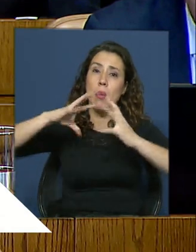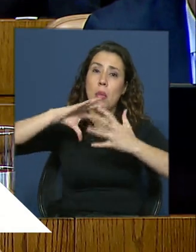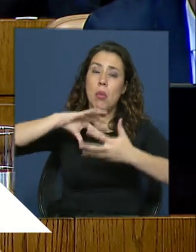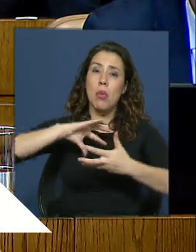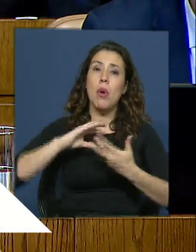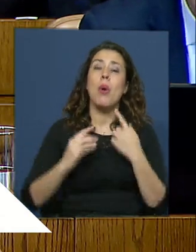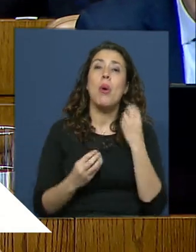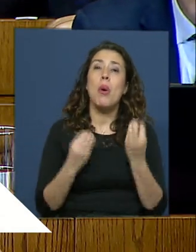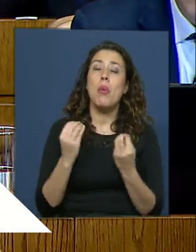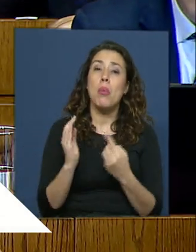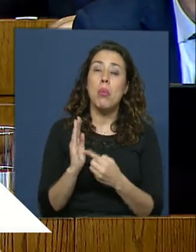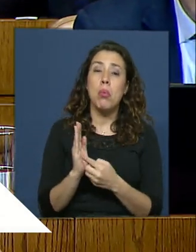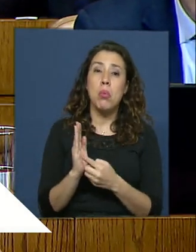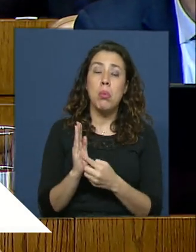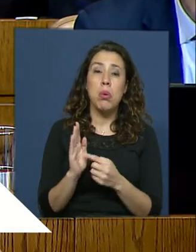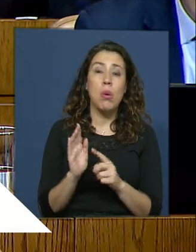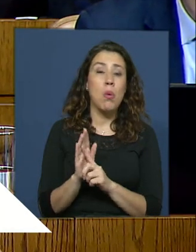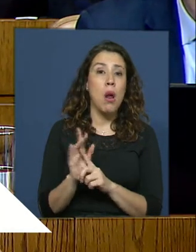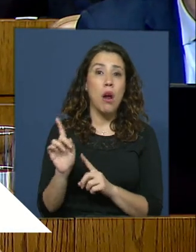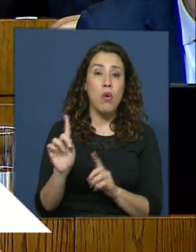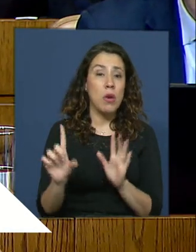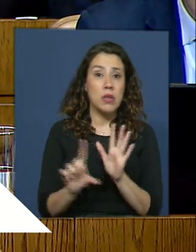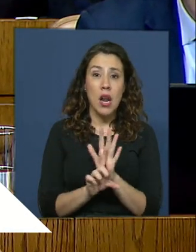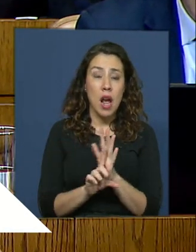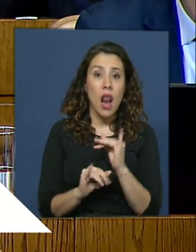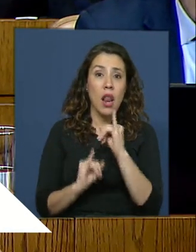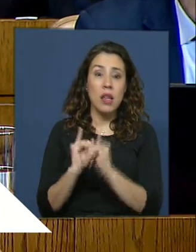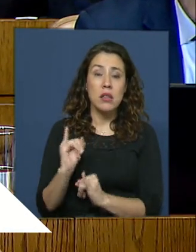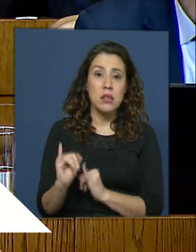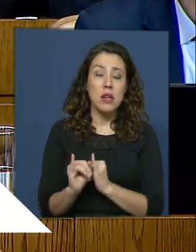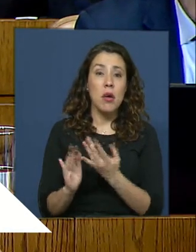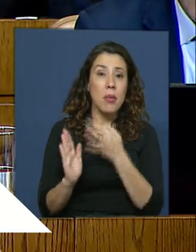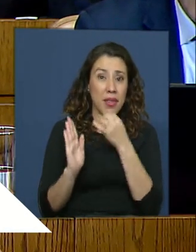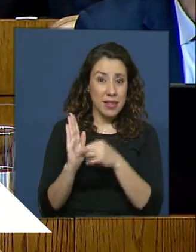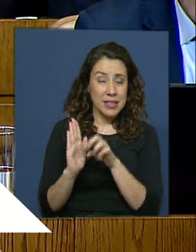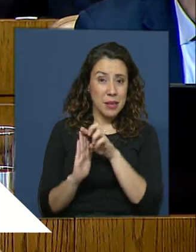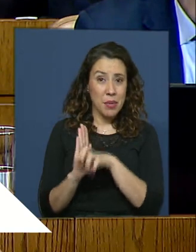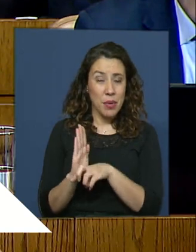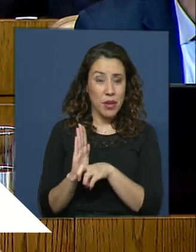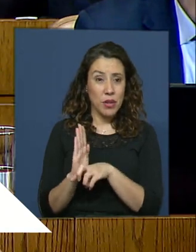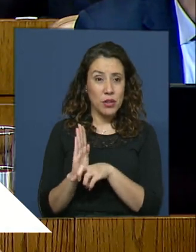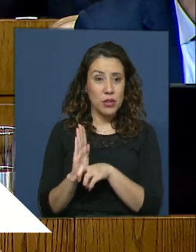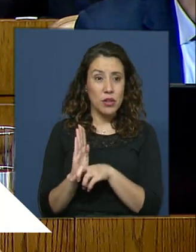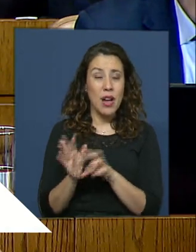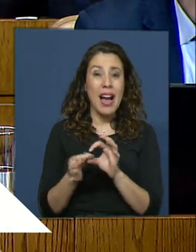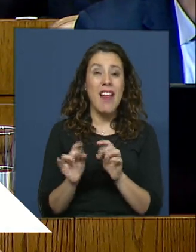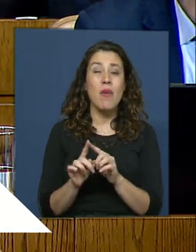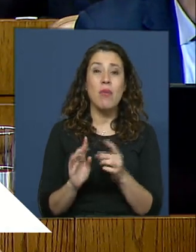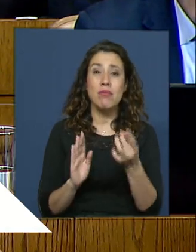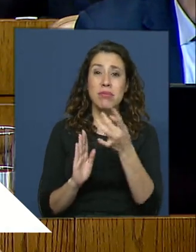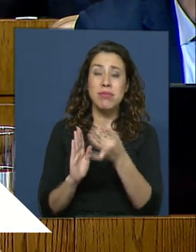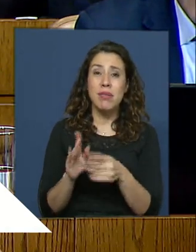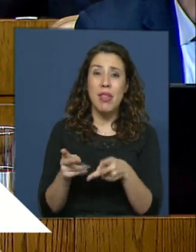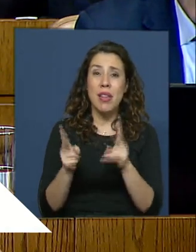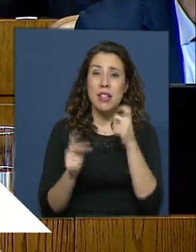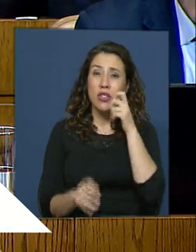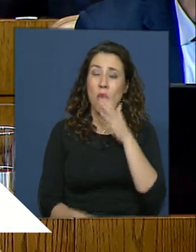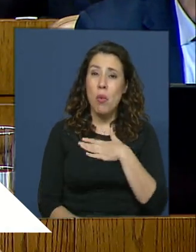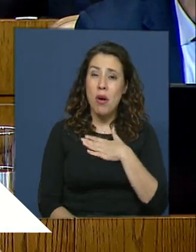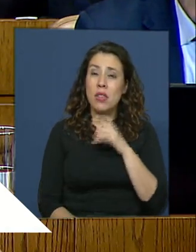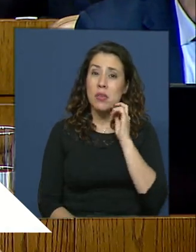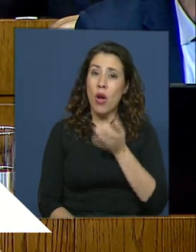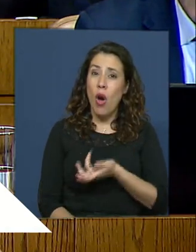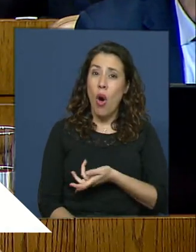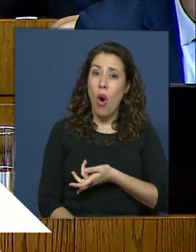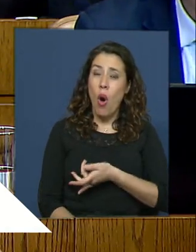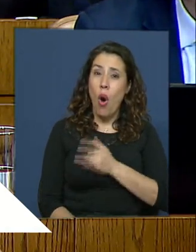porque esto es un ilícito internacional, porque así como dice el mensaje, pues las graves violaciones de los derechos humanos constituyen una ofensa